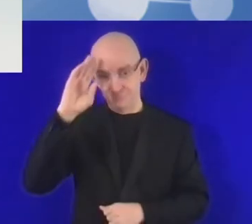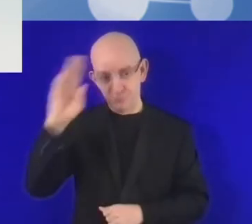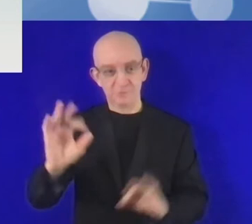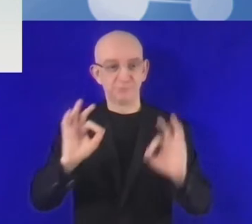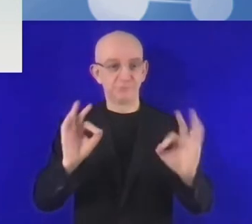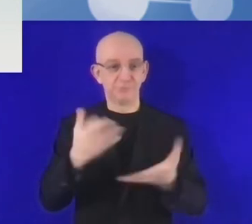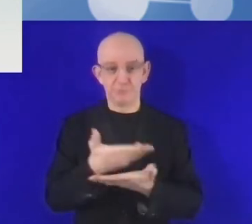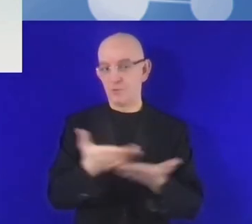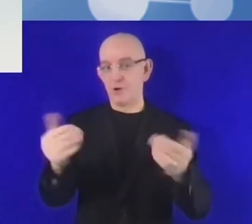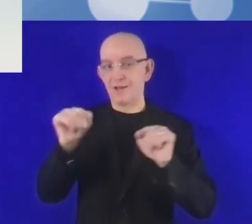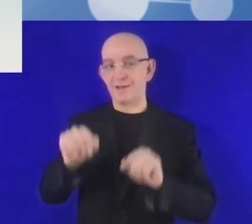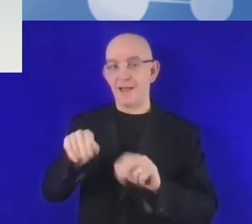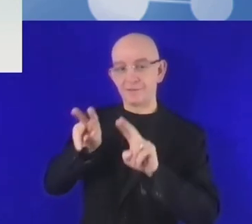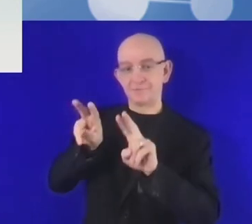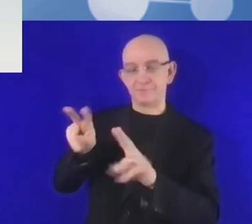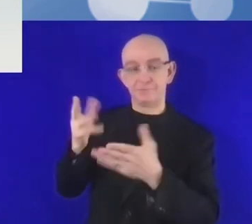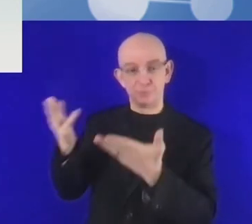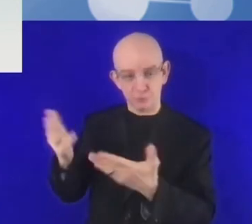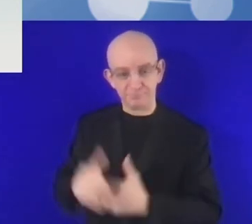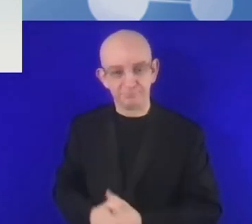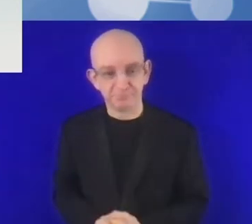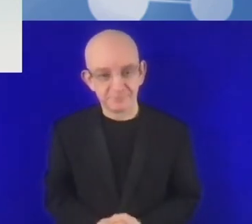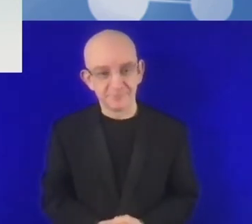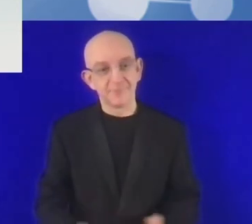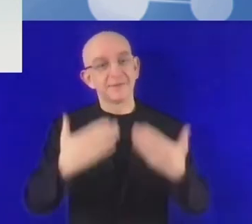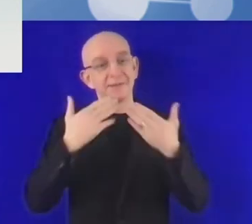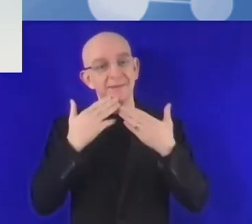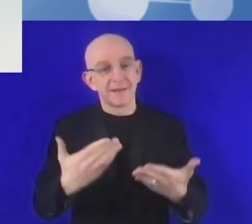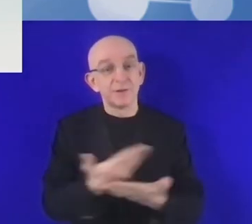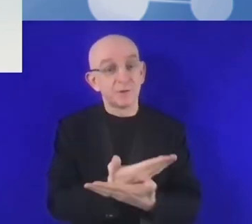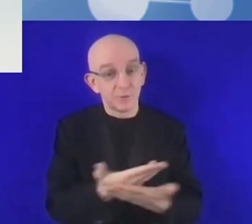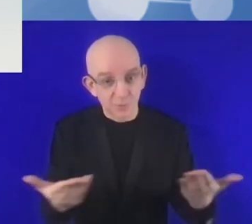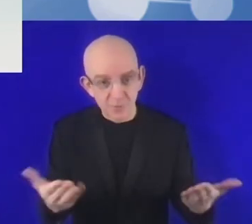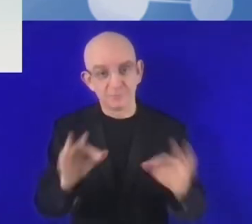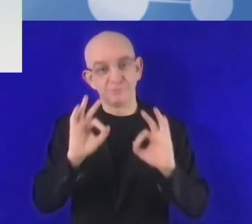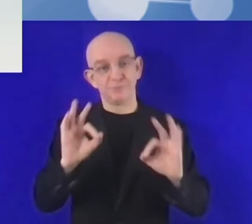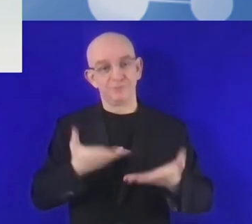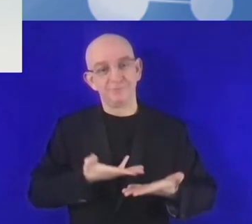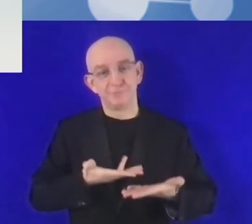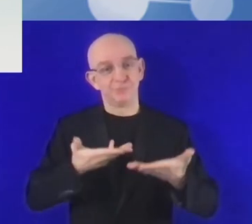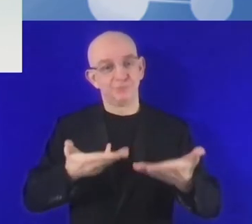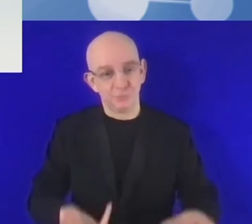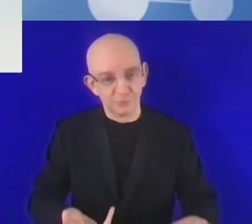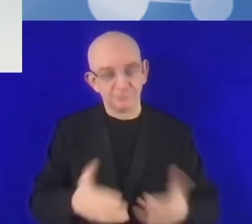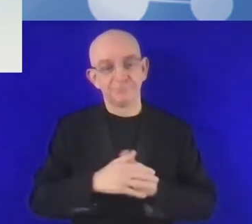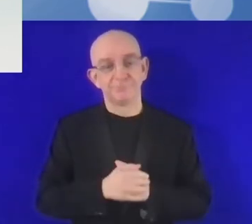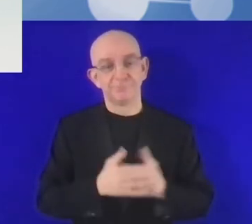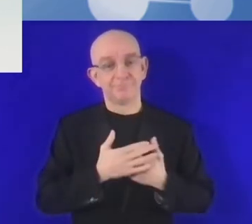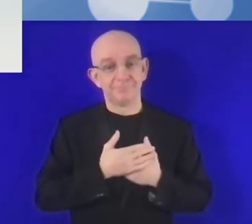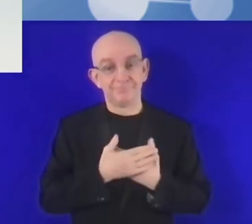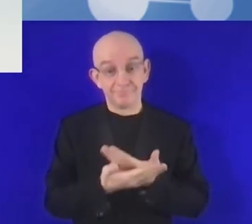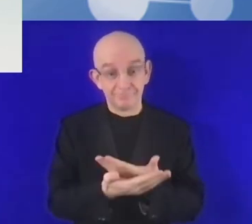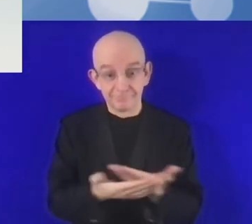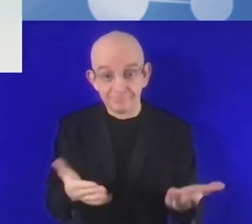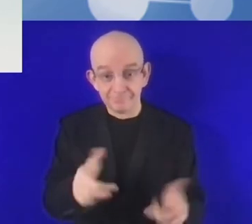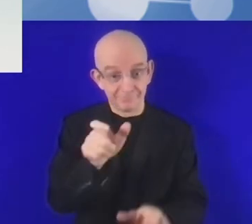much. Sí. Great. Thanks for the introduction. Dear Excellencies, colleagues and friends there in Katowice. Yeah, my name is